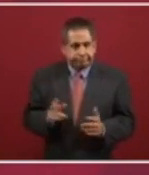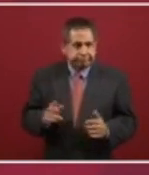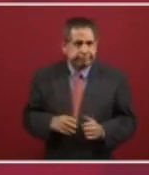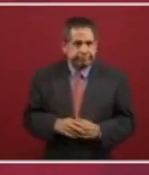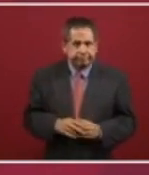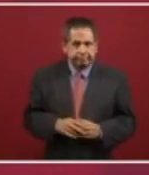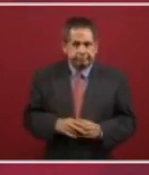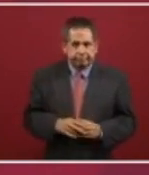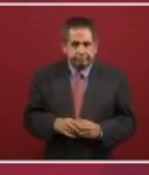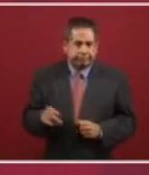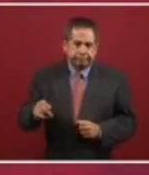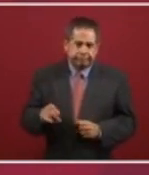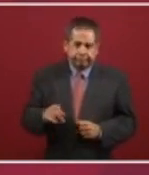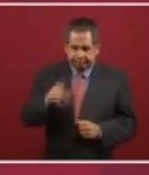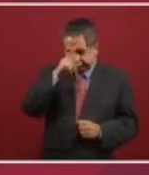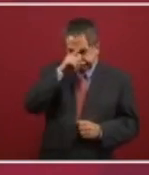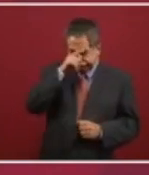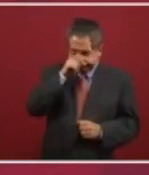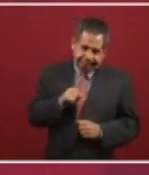se les fue.